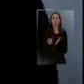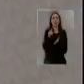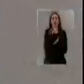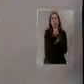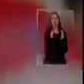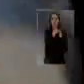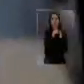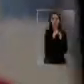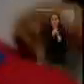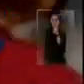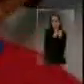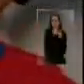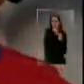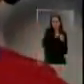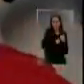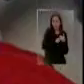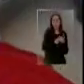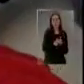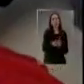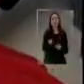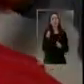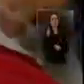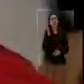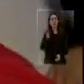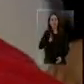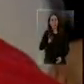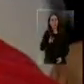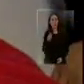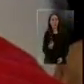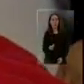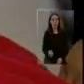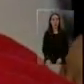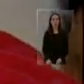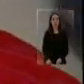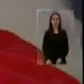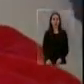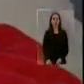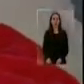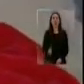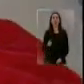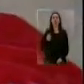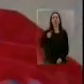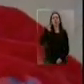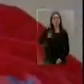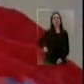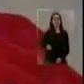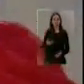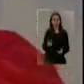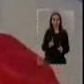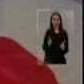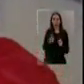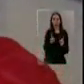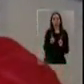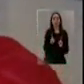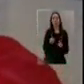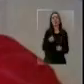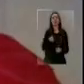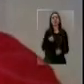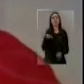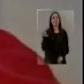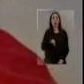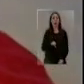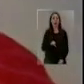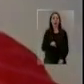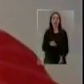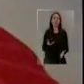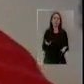en su casa. Elena, pórtese bien. Y lo paso mal. ¡No! Y lo paso mal,